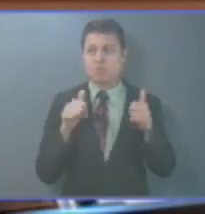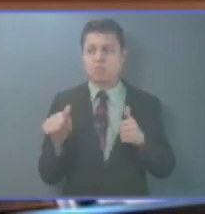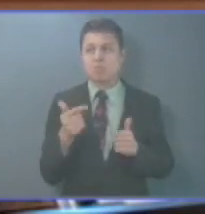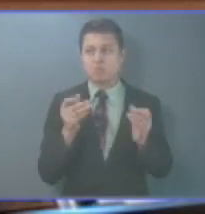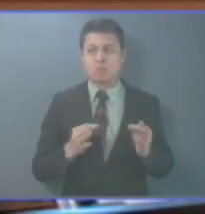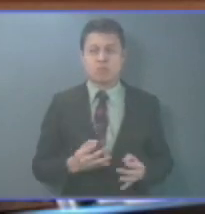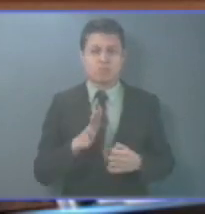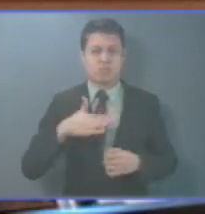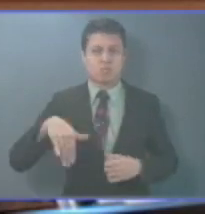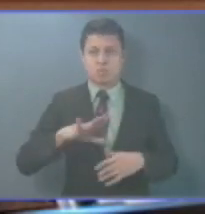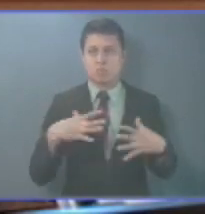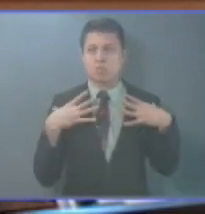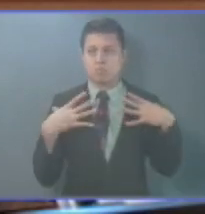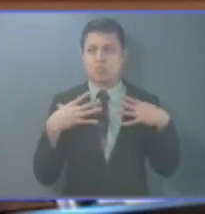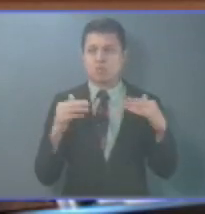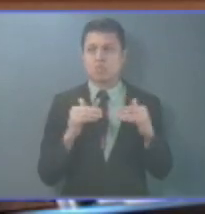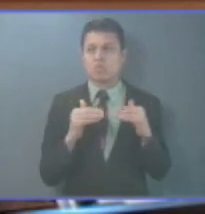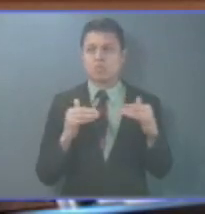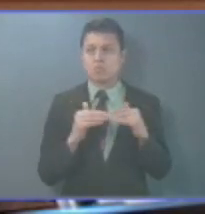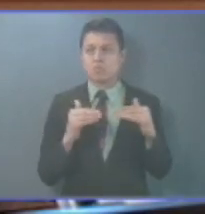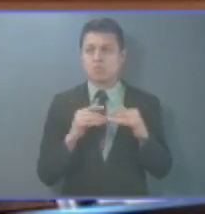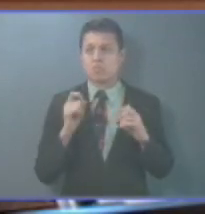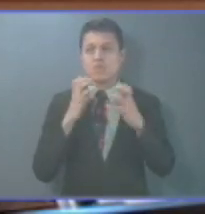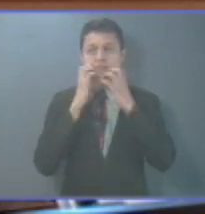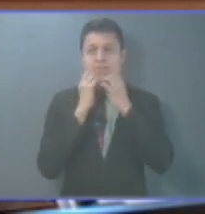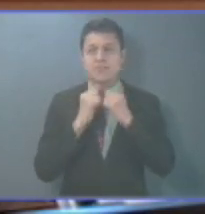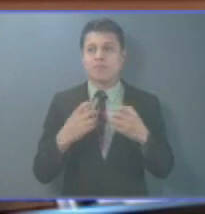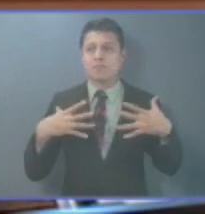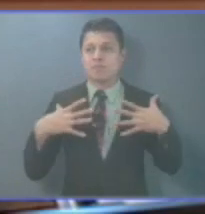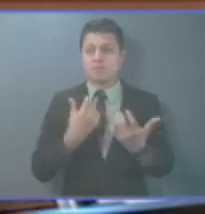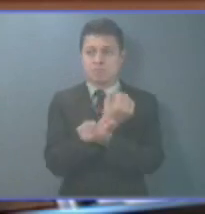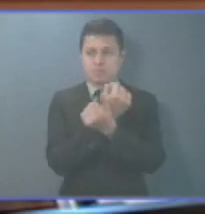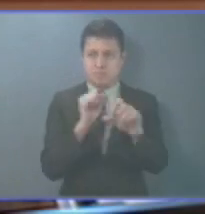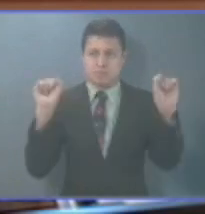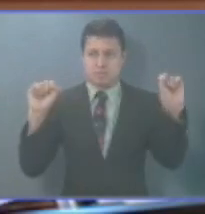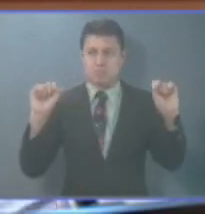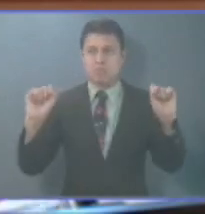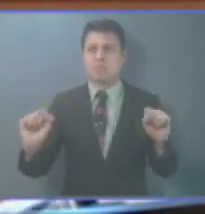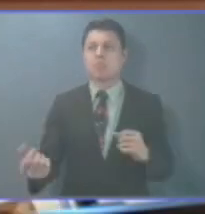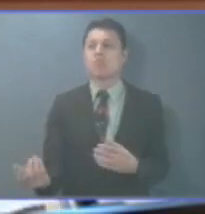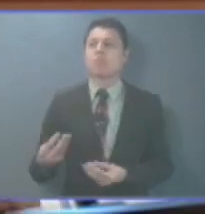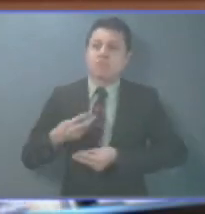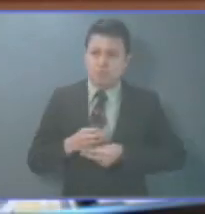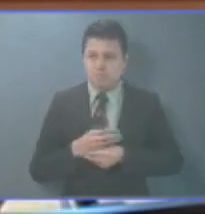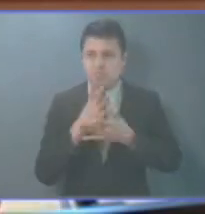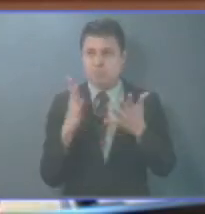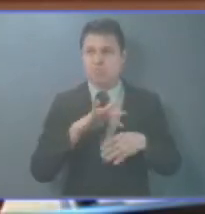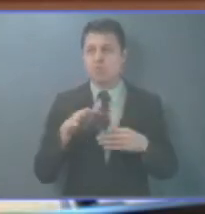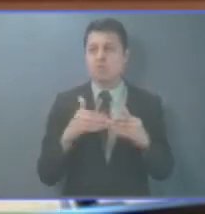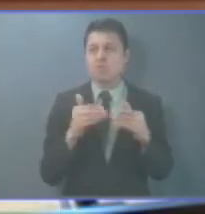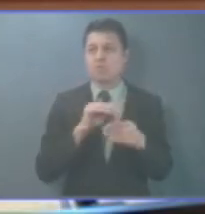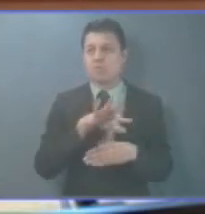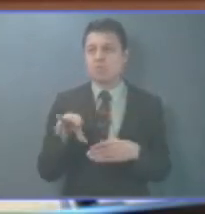ámbitos de la vida. Asimismo, asegurará la libertad de expresión y opinión,